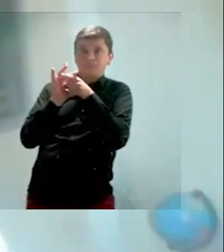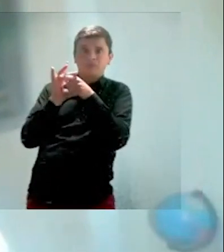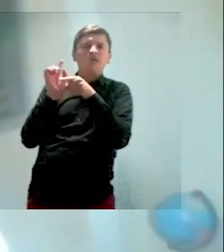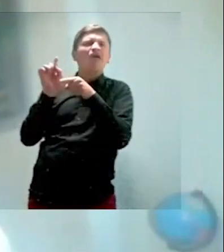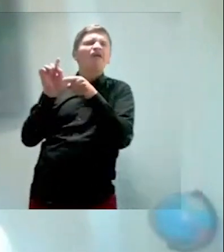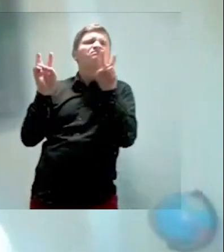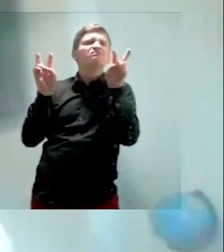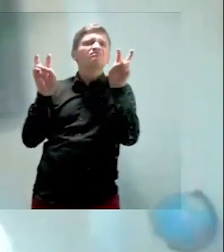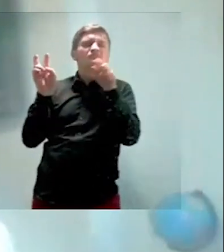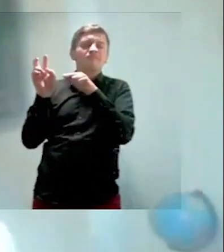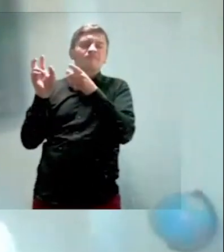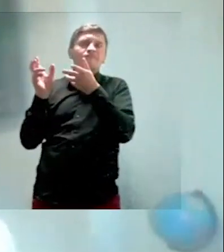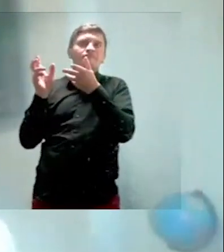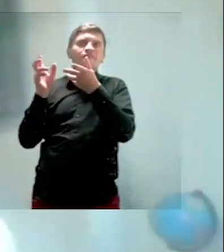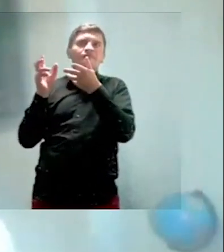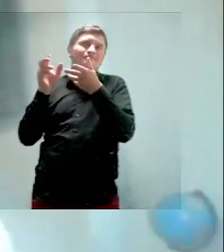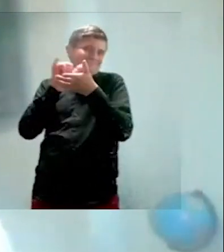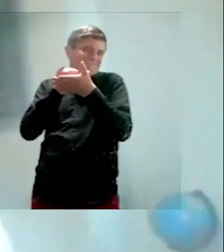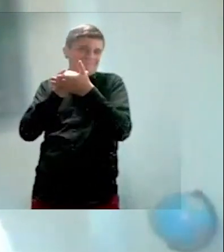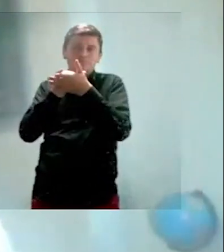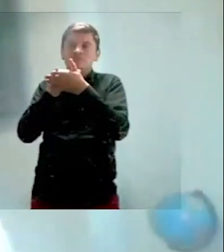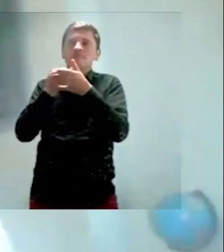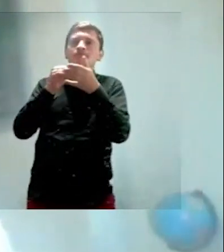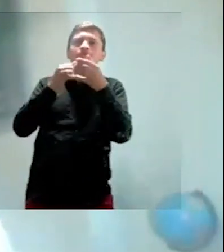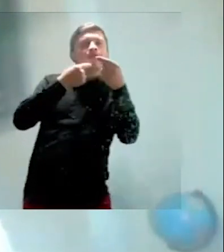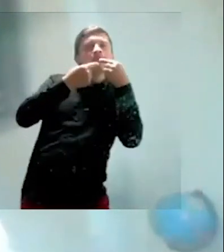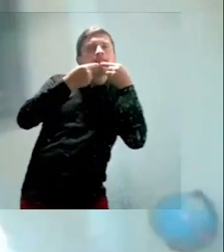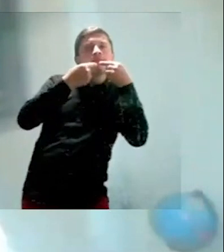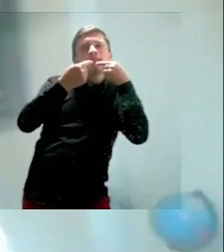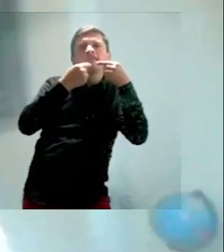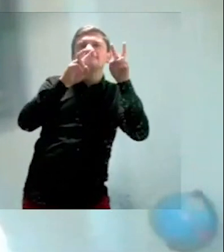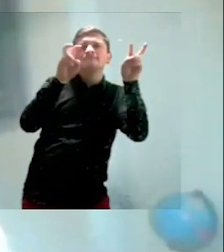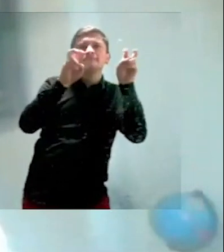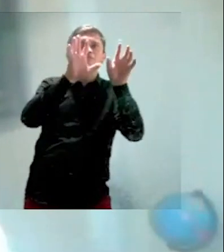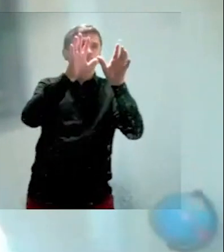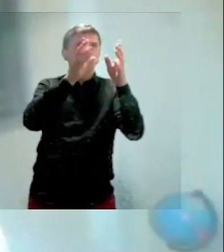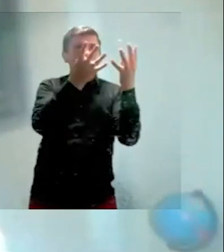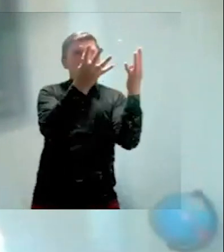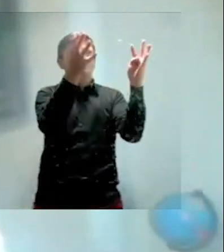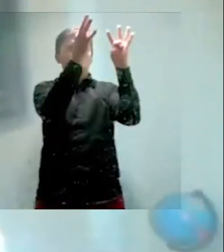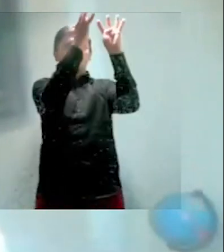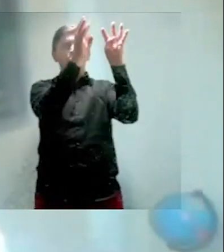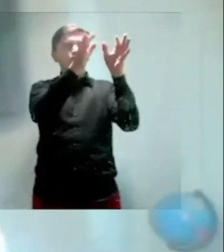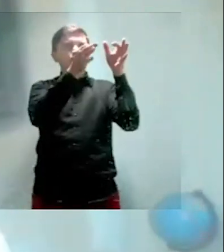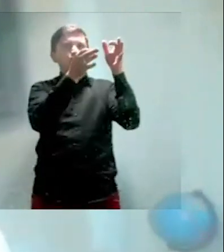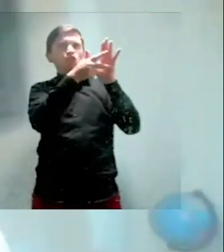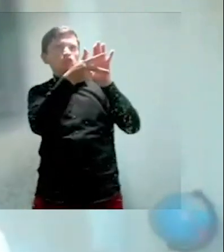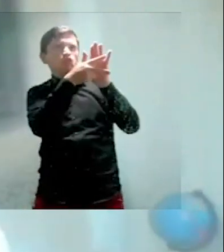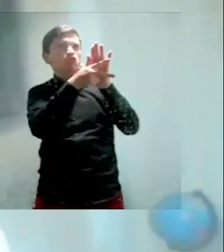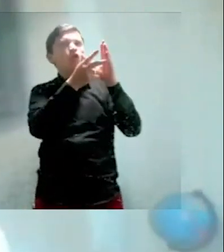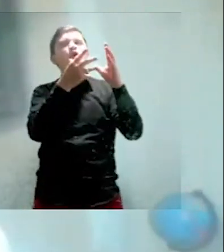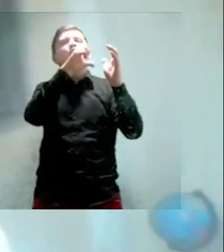en otros desarrollos democráticos y mira, digamos, ese horizonte